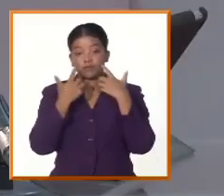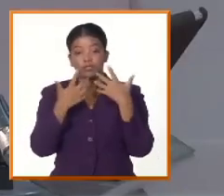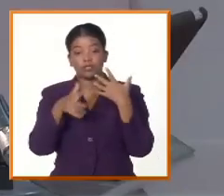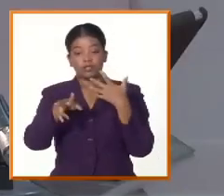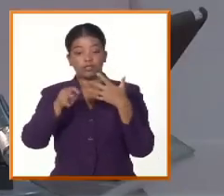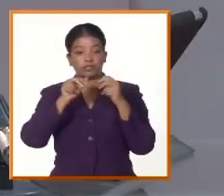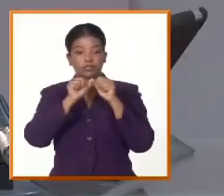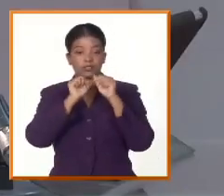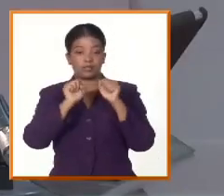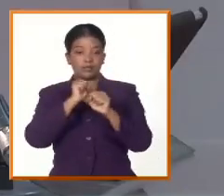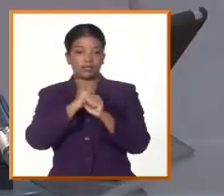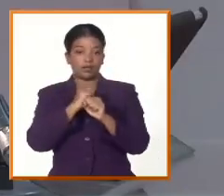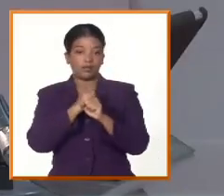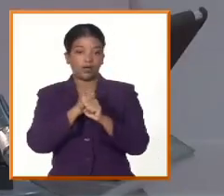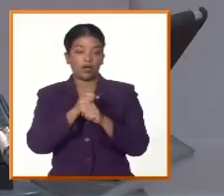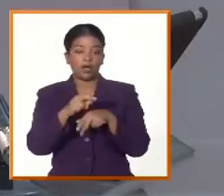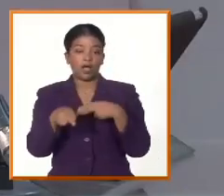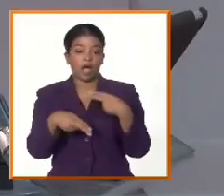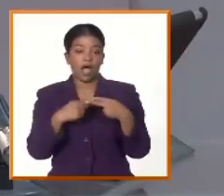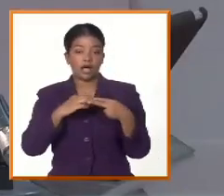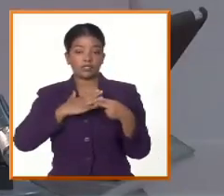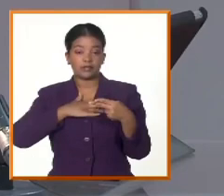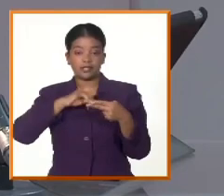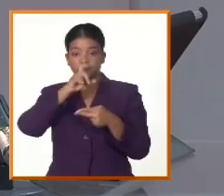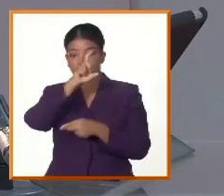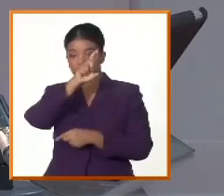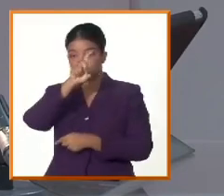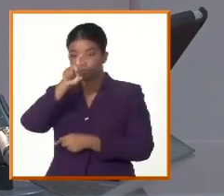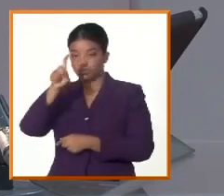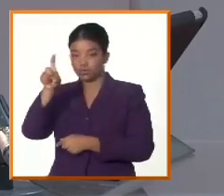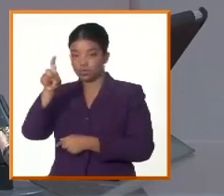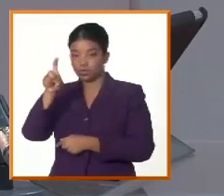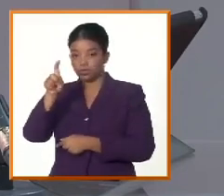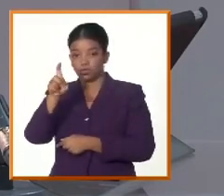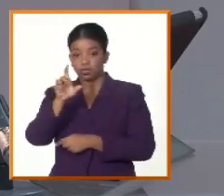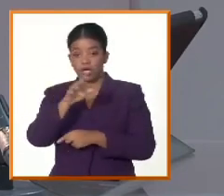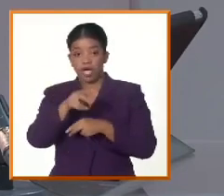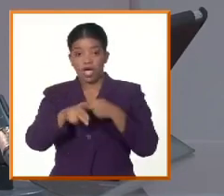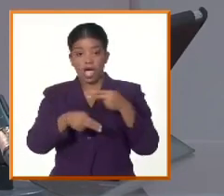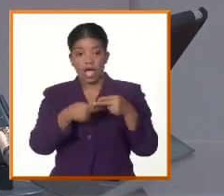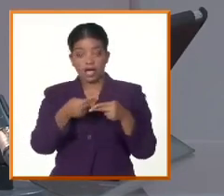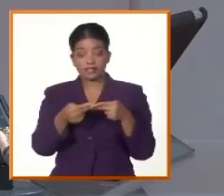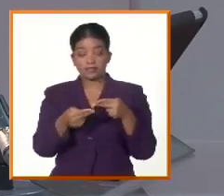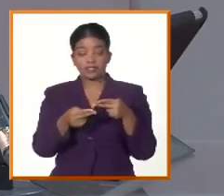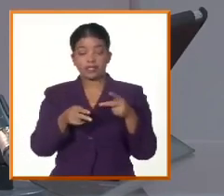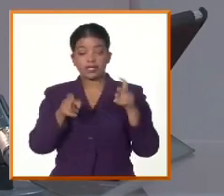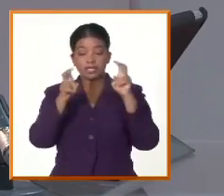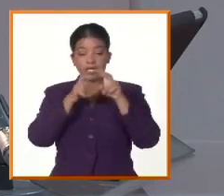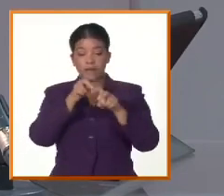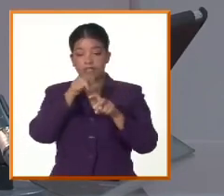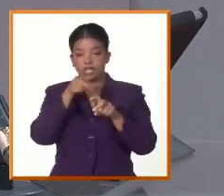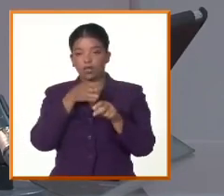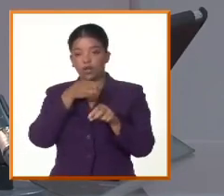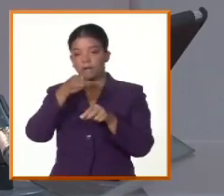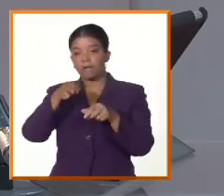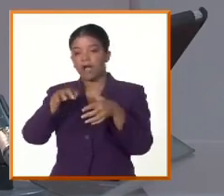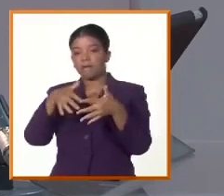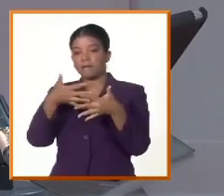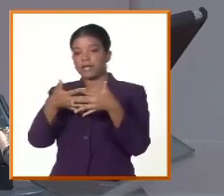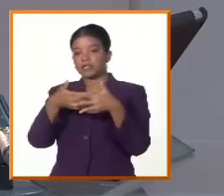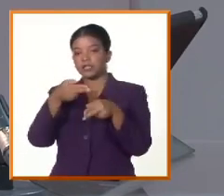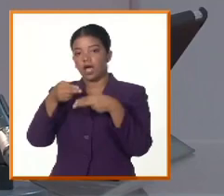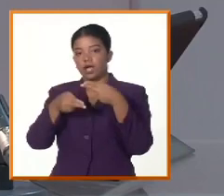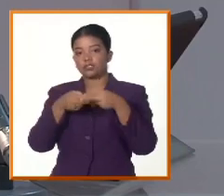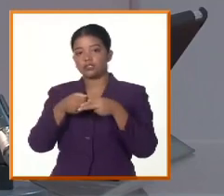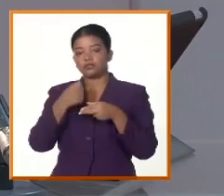que lo que se ha hecho en el instituto ha salido del instituto nuestros investigadores han ido las empresas hay un